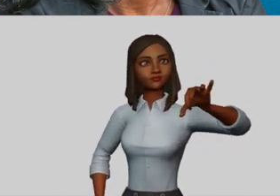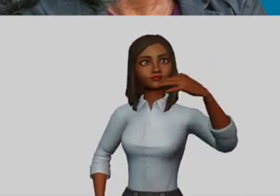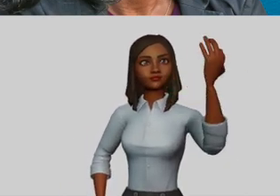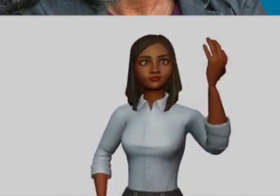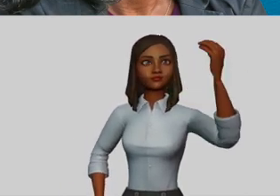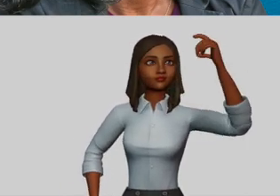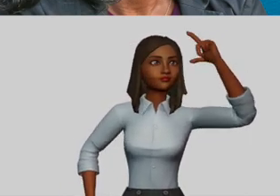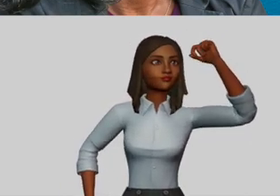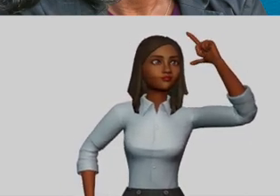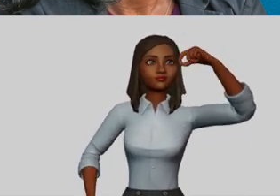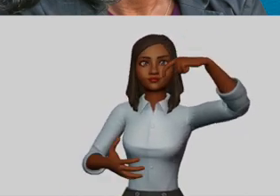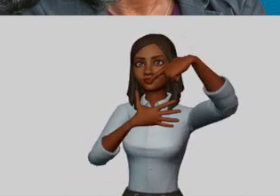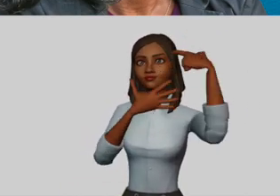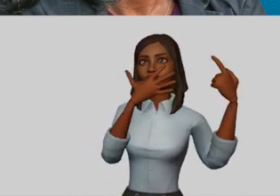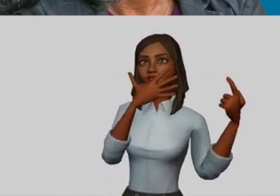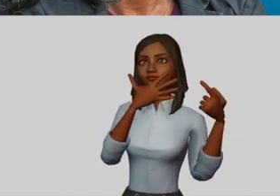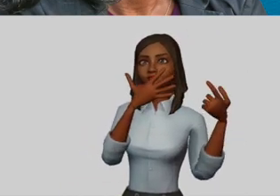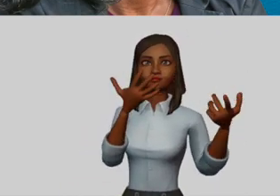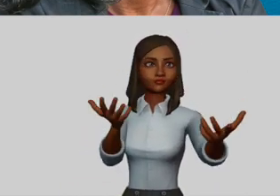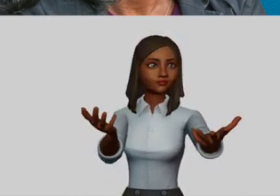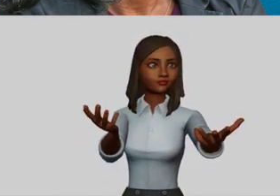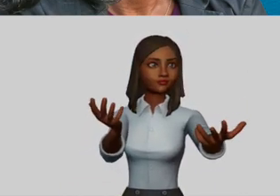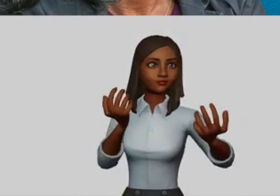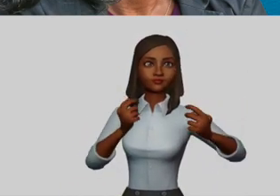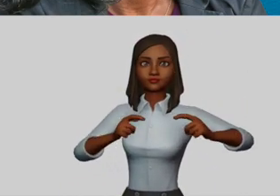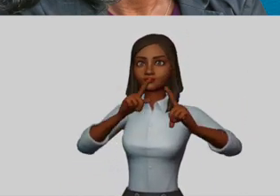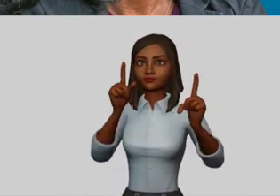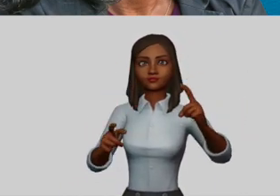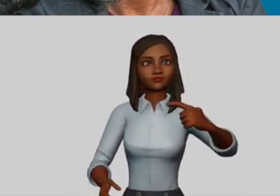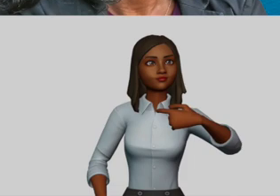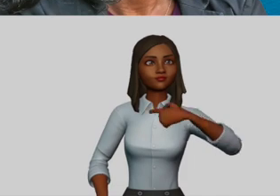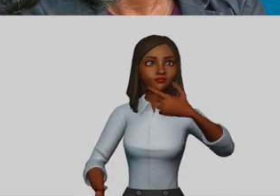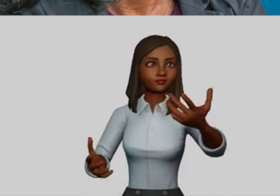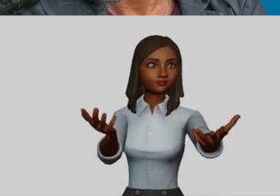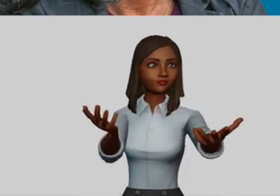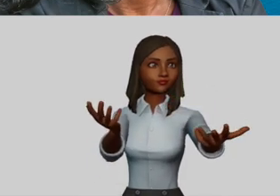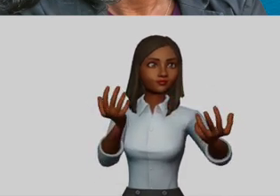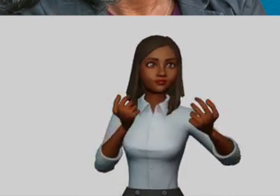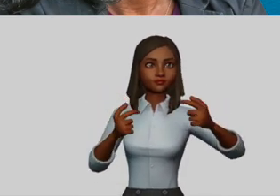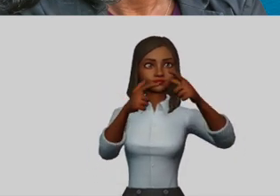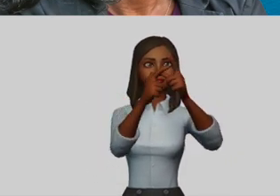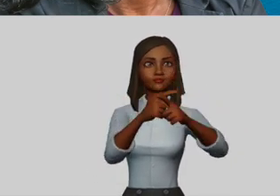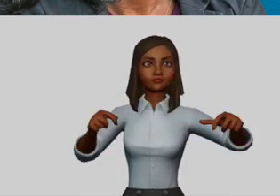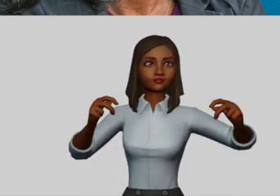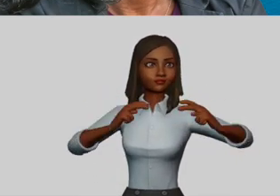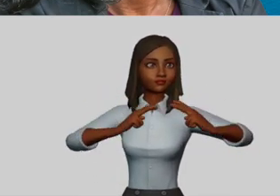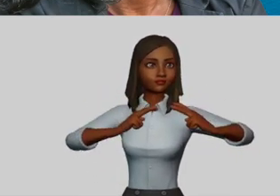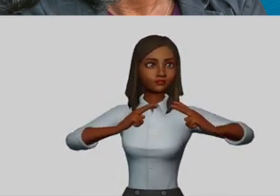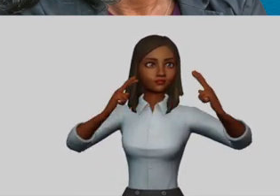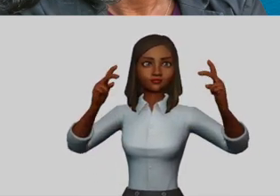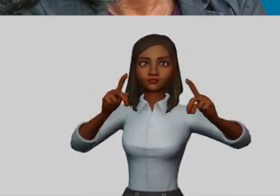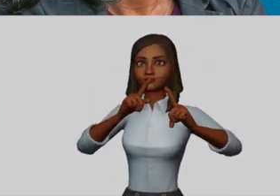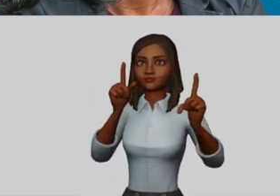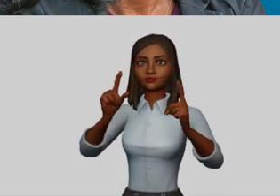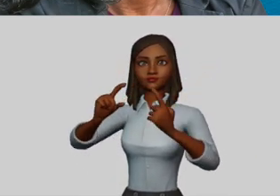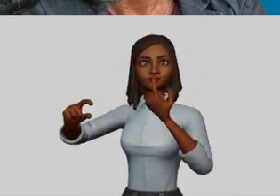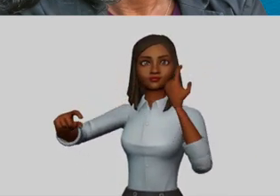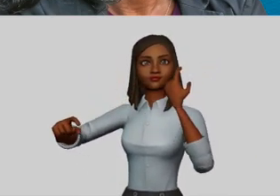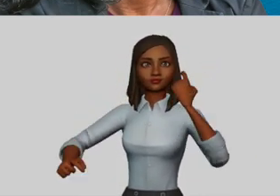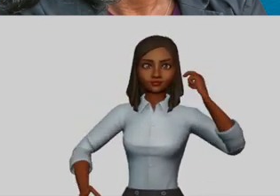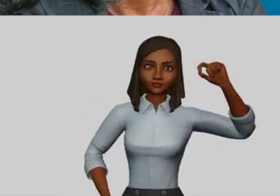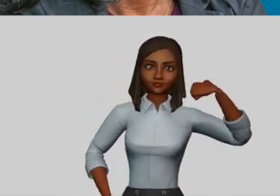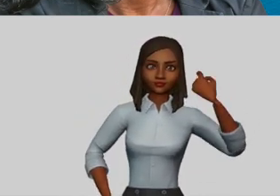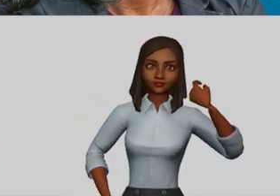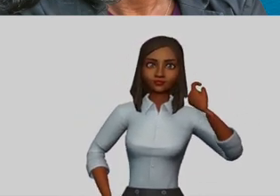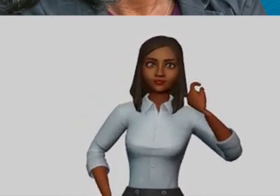como joven, recién mudada, 8 años, a los Estados Unidos? Digamos, me imagino que fue el primer reto